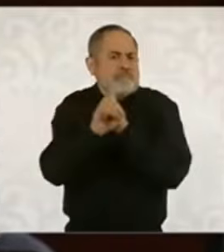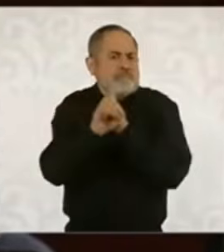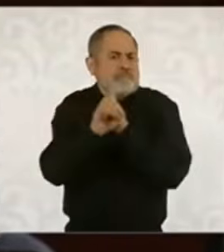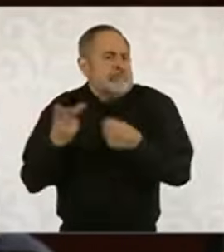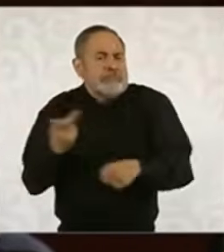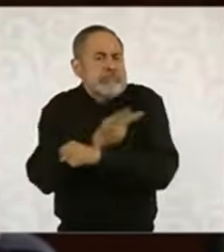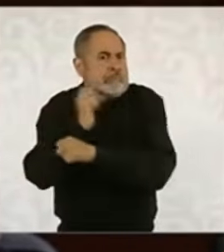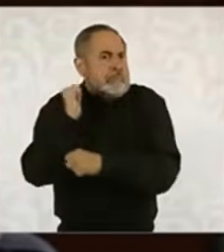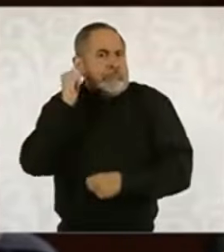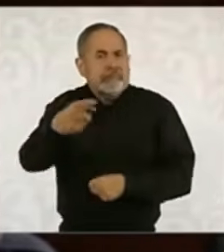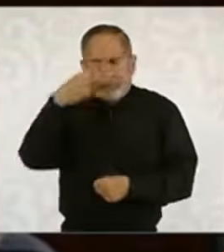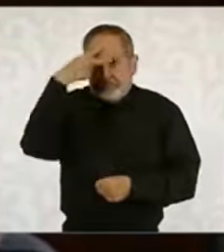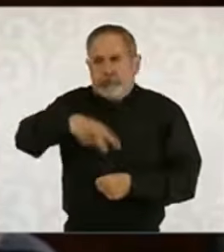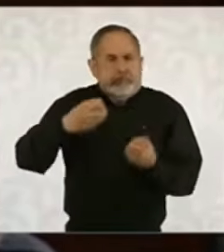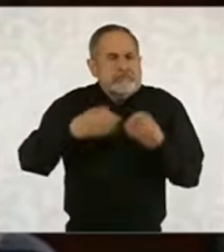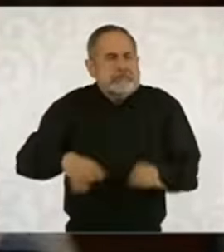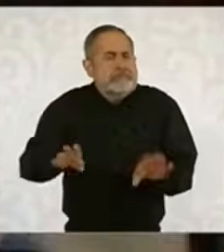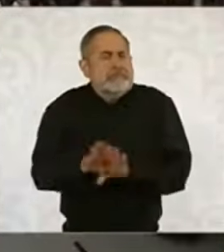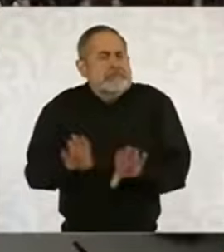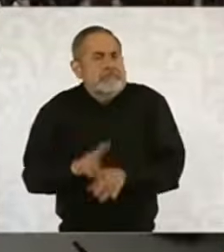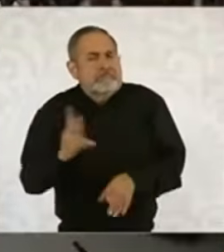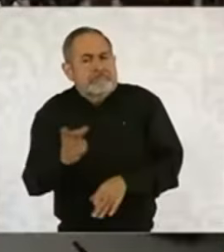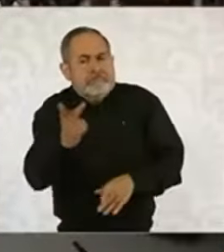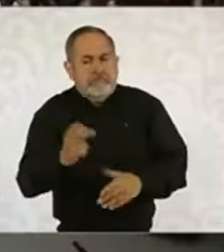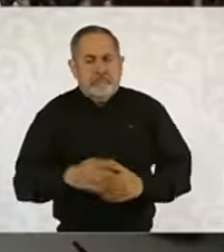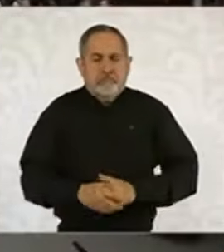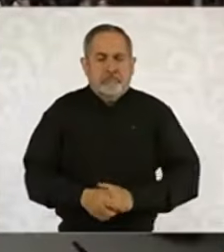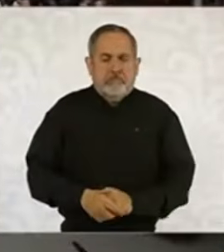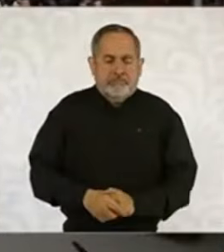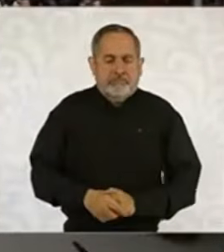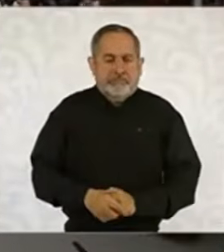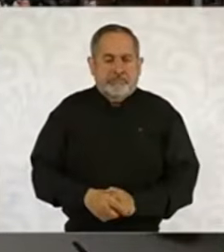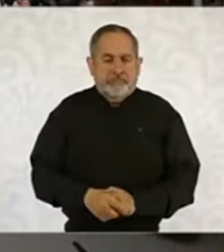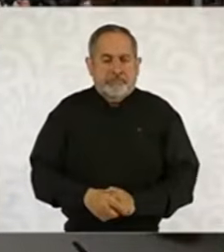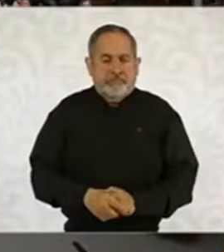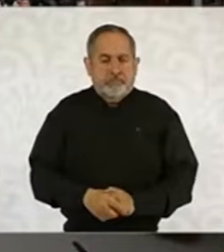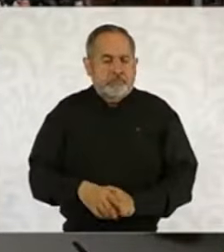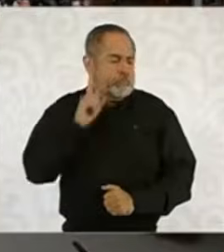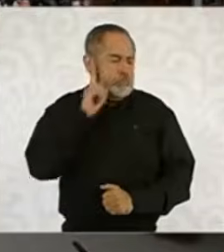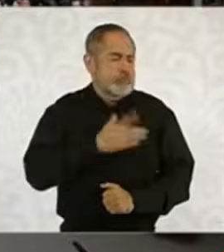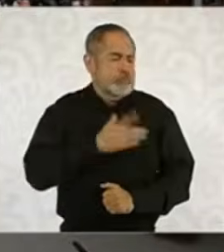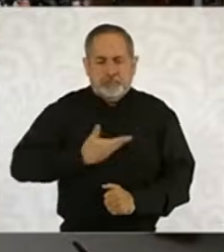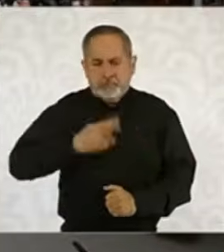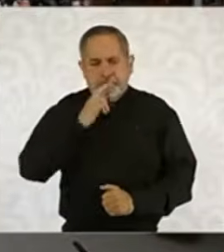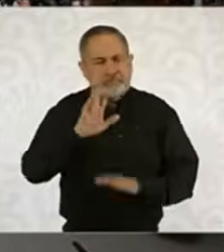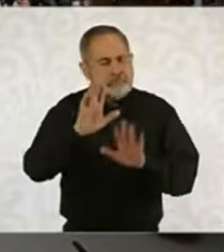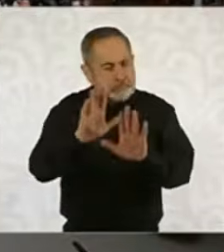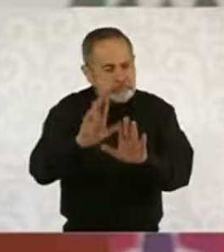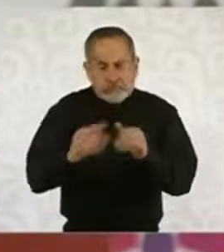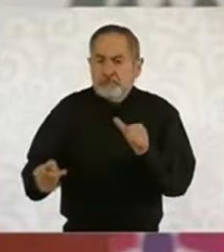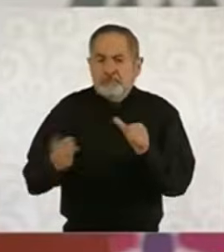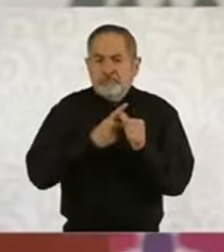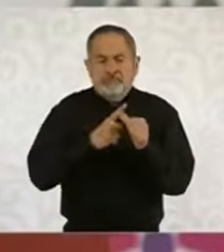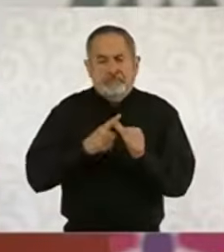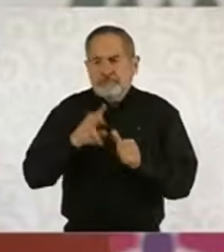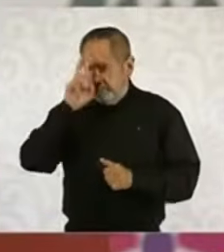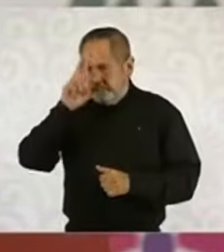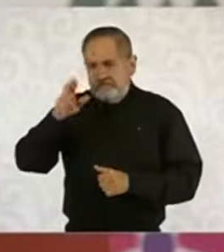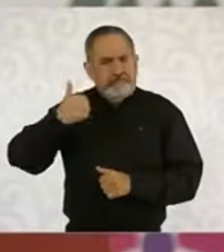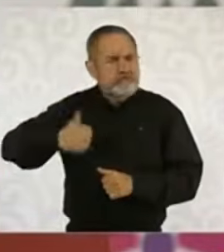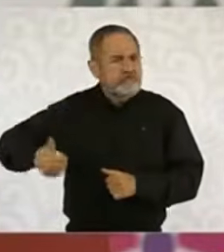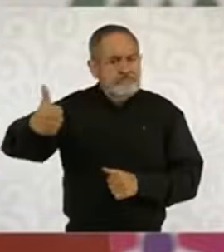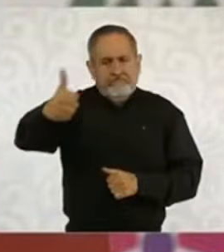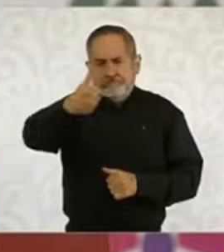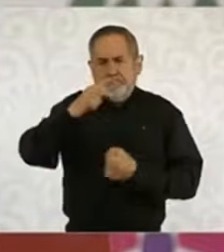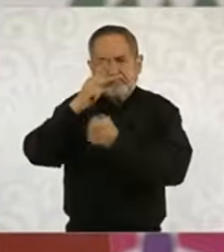impacto que se tendría de este lado del país. Primero, soberanía de los pueblos. Esa siempre ha sido la posición de México. Cada